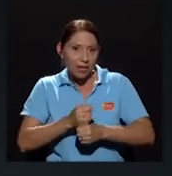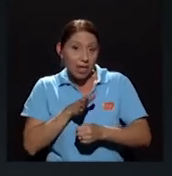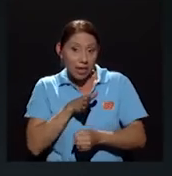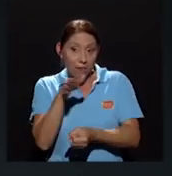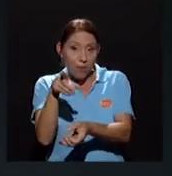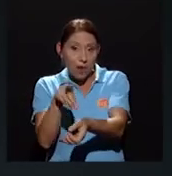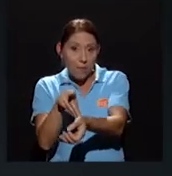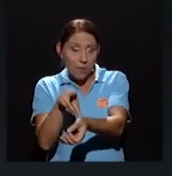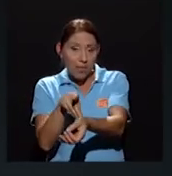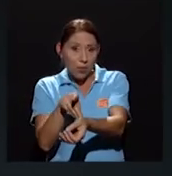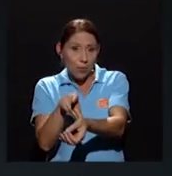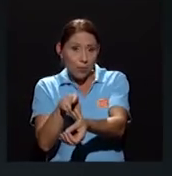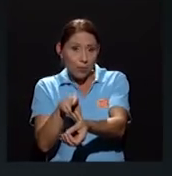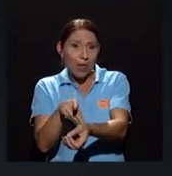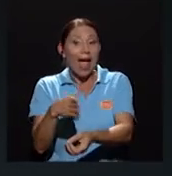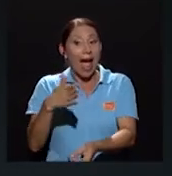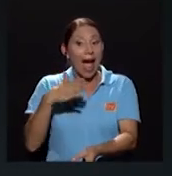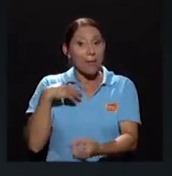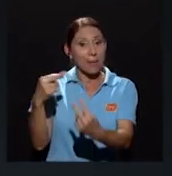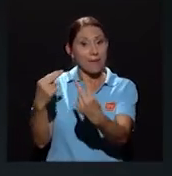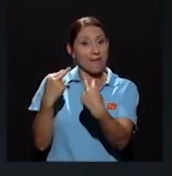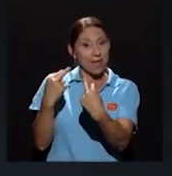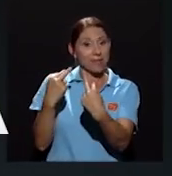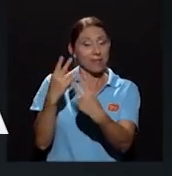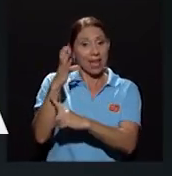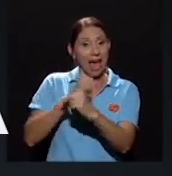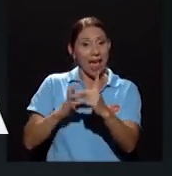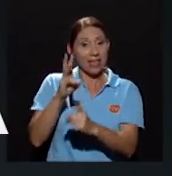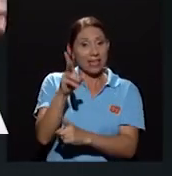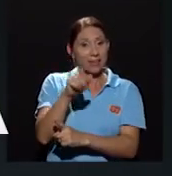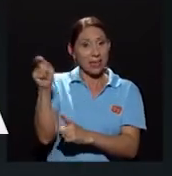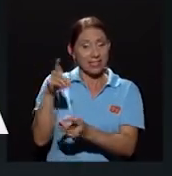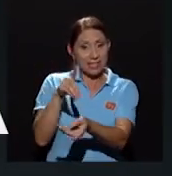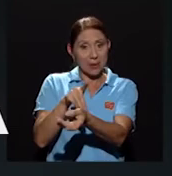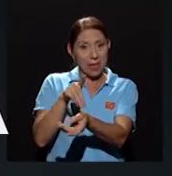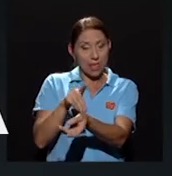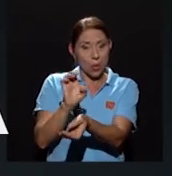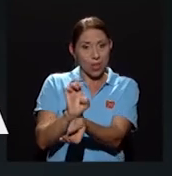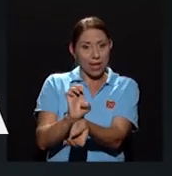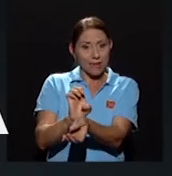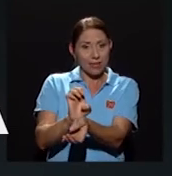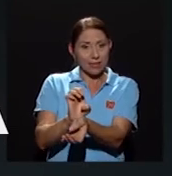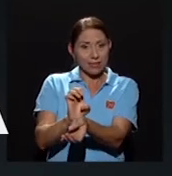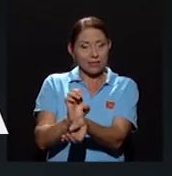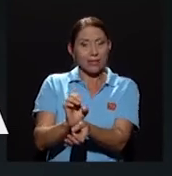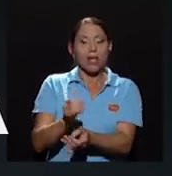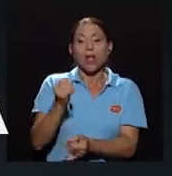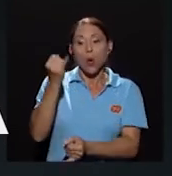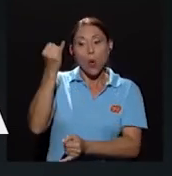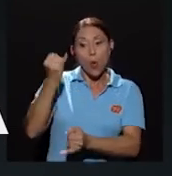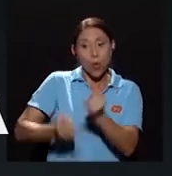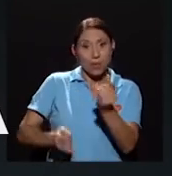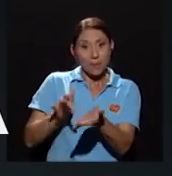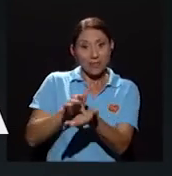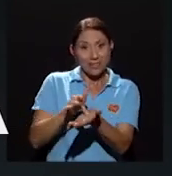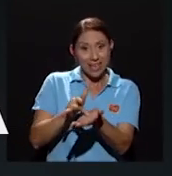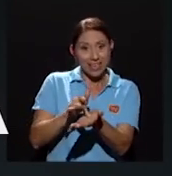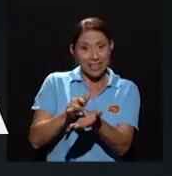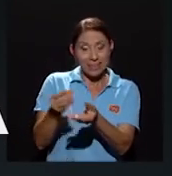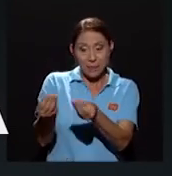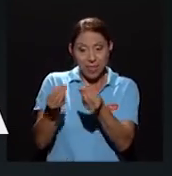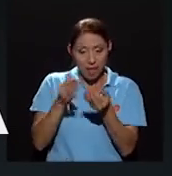a mí me ve el médico del ebais cada seis veces y él y la la última las últimas recetas me hacen las seis recetas